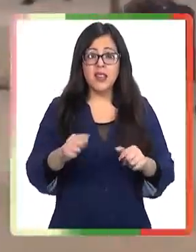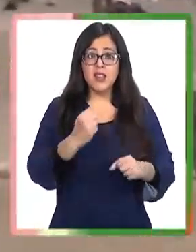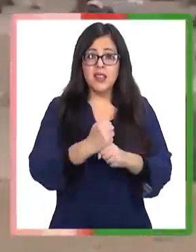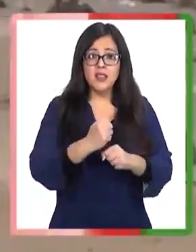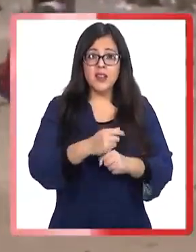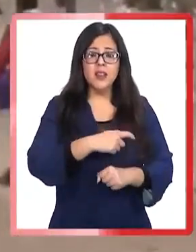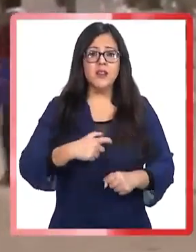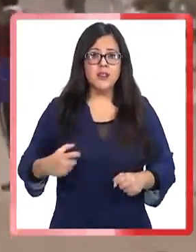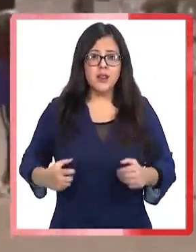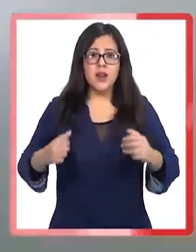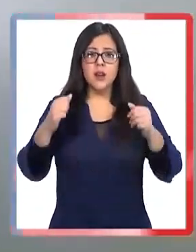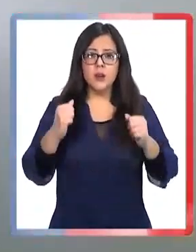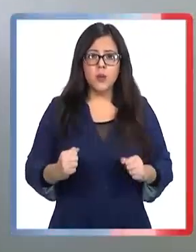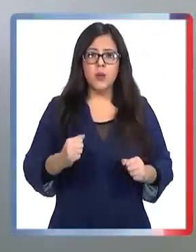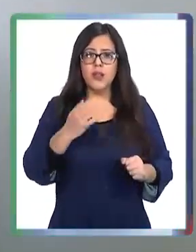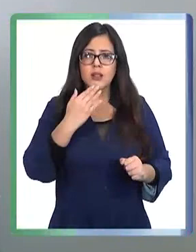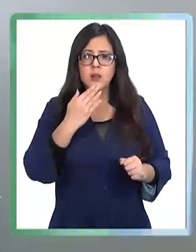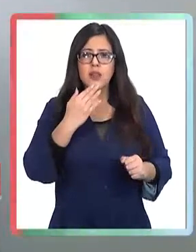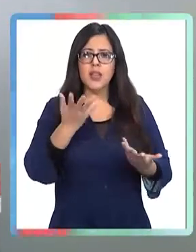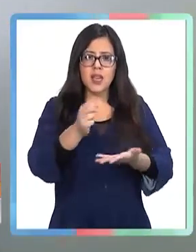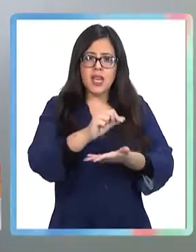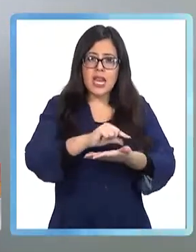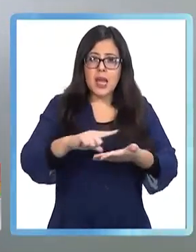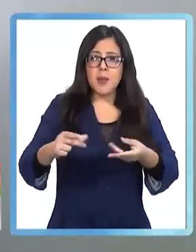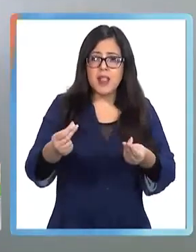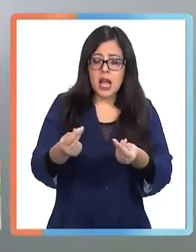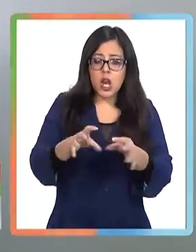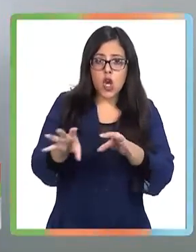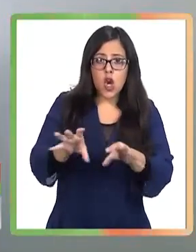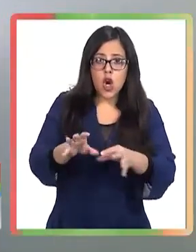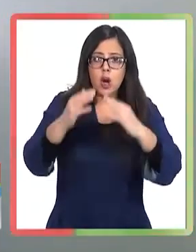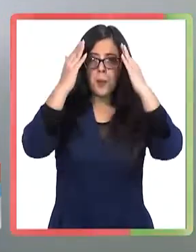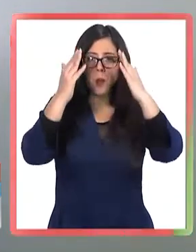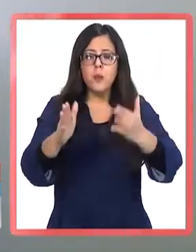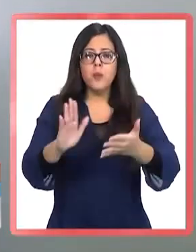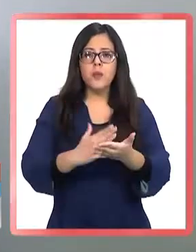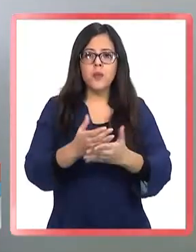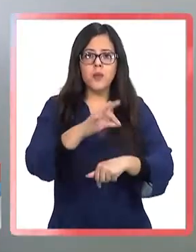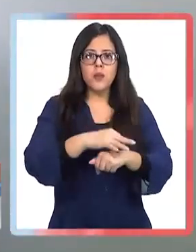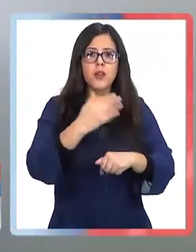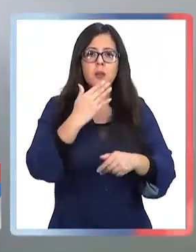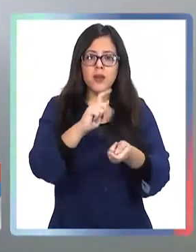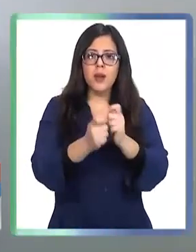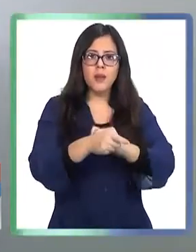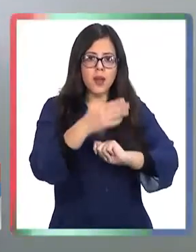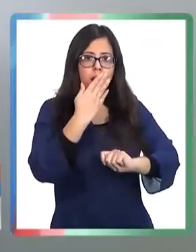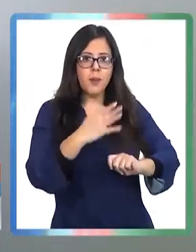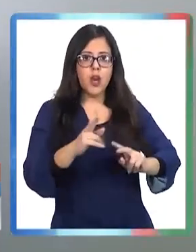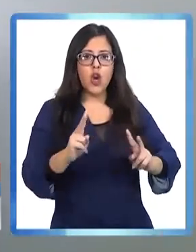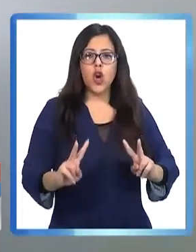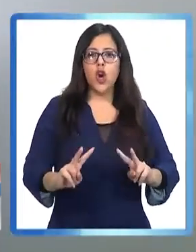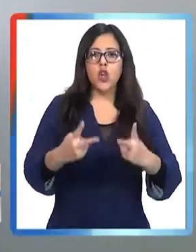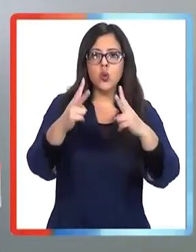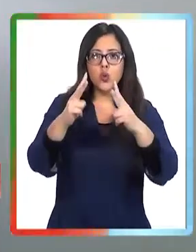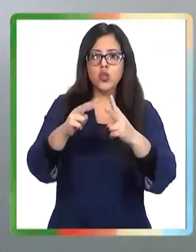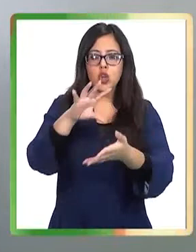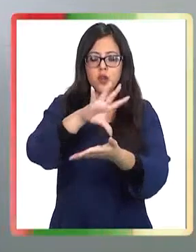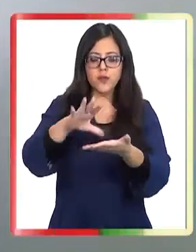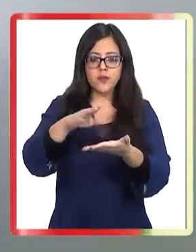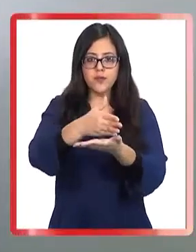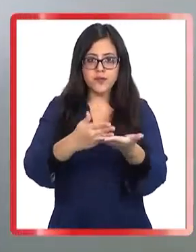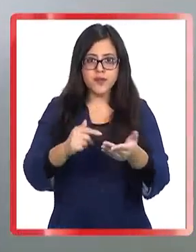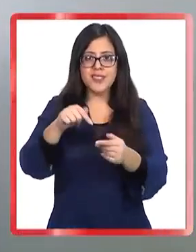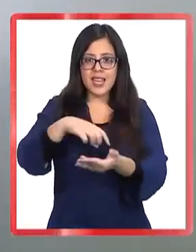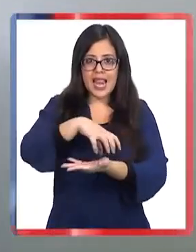es que el gobierno pueda también incrementar recursos para la atención de salud, mejorar la infraestructura de la frontera, sobre todo